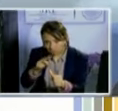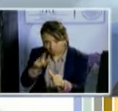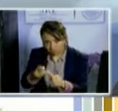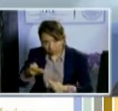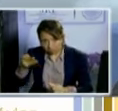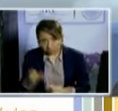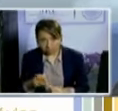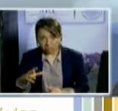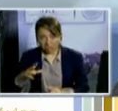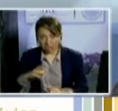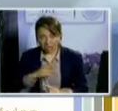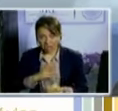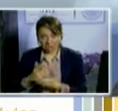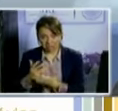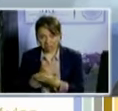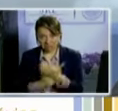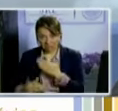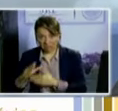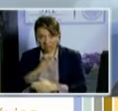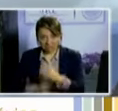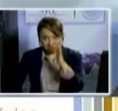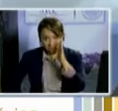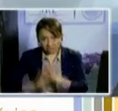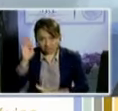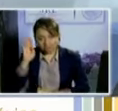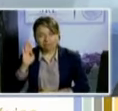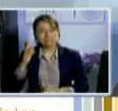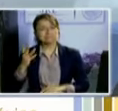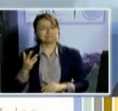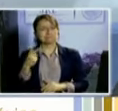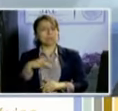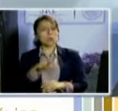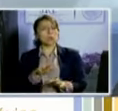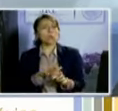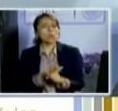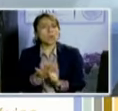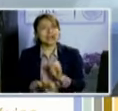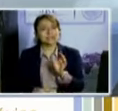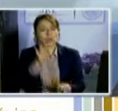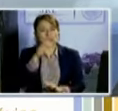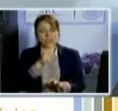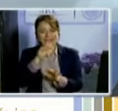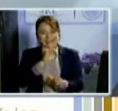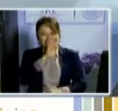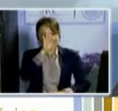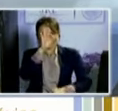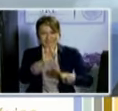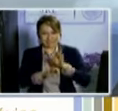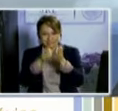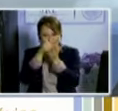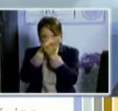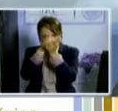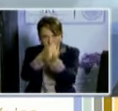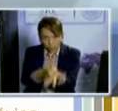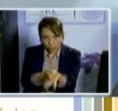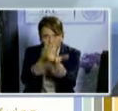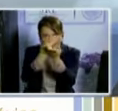más cost effective era el tratamiento, seguida por la reducción